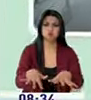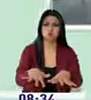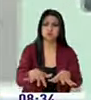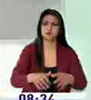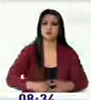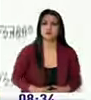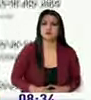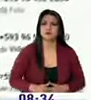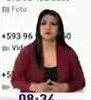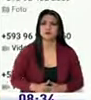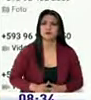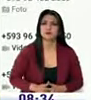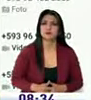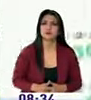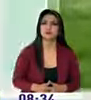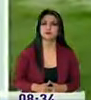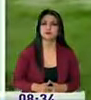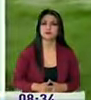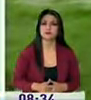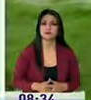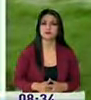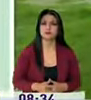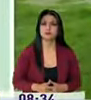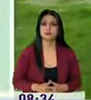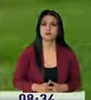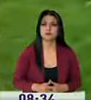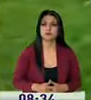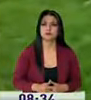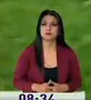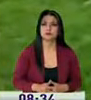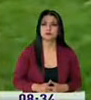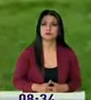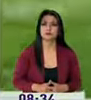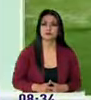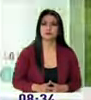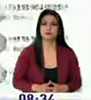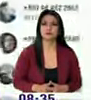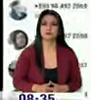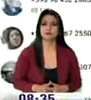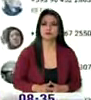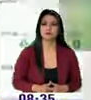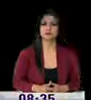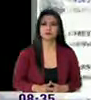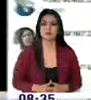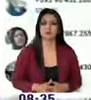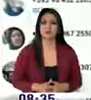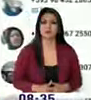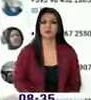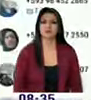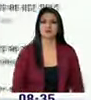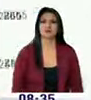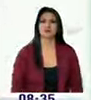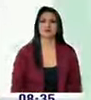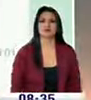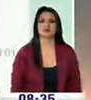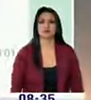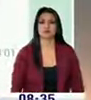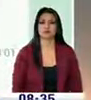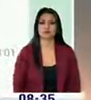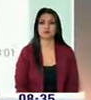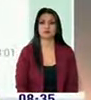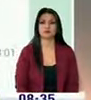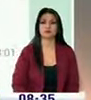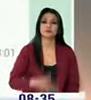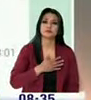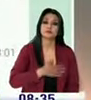ya todo un sistema, claro, todo un sistema tiene que haber. Ver, ahí está, la concha acústica,